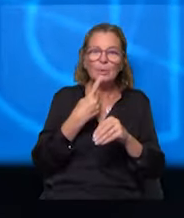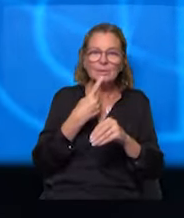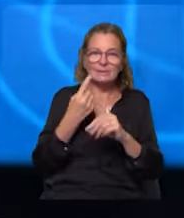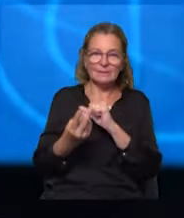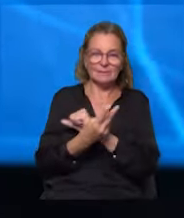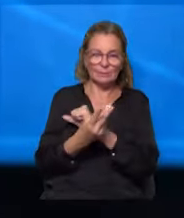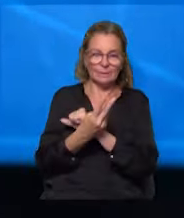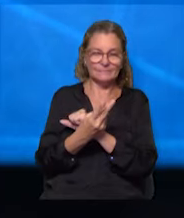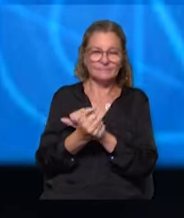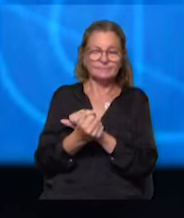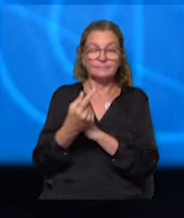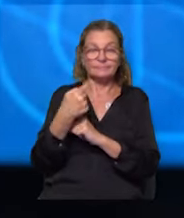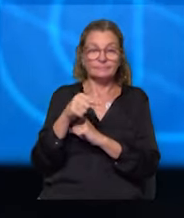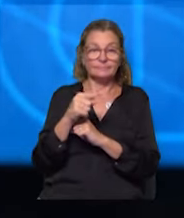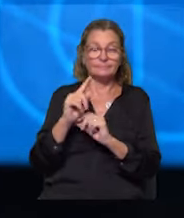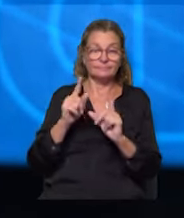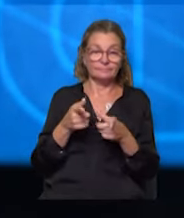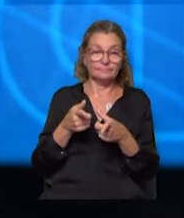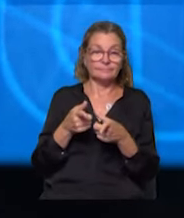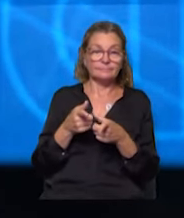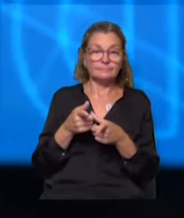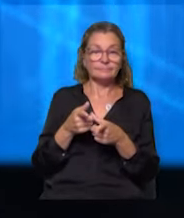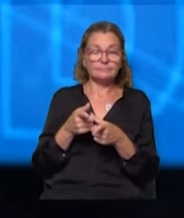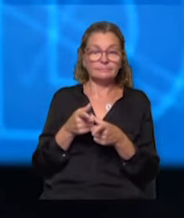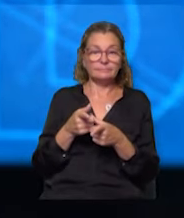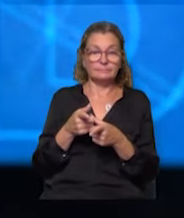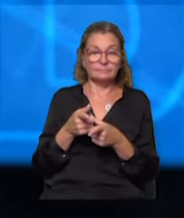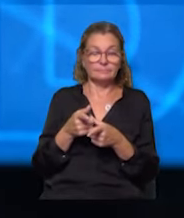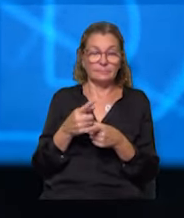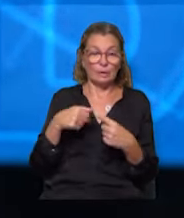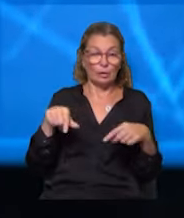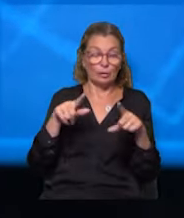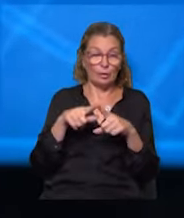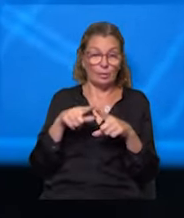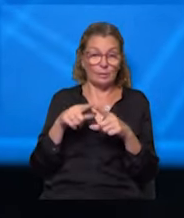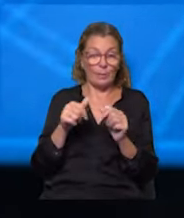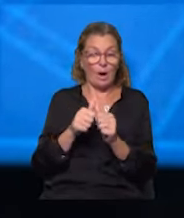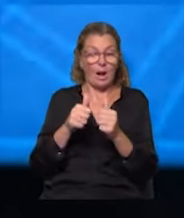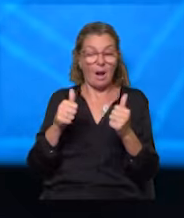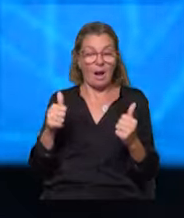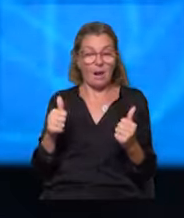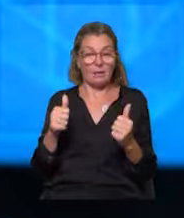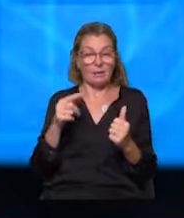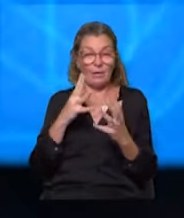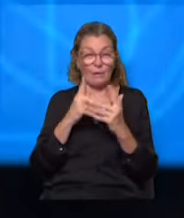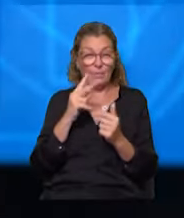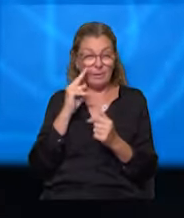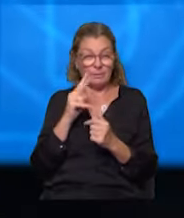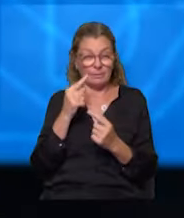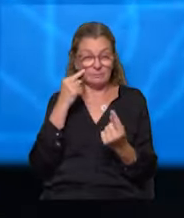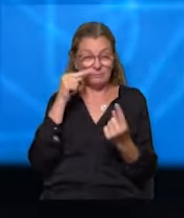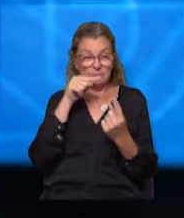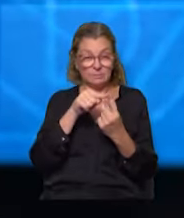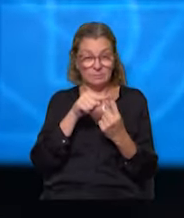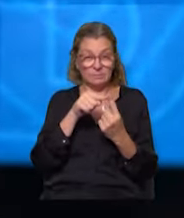seguridad pero en todo caso eh nosotros estamos distantes de la de esta visión de que pone el foco en